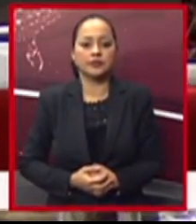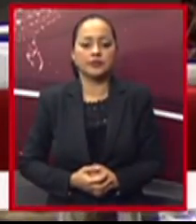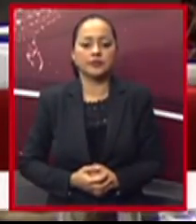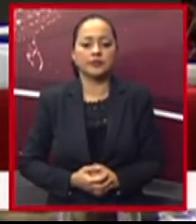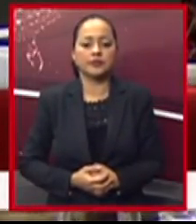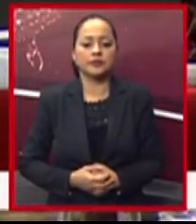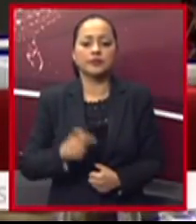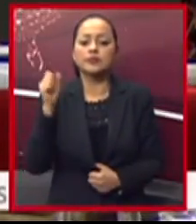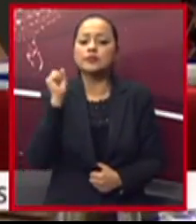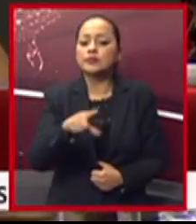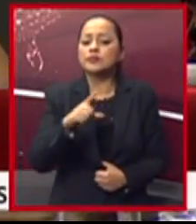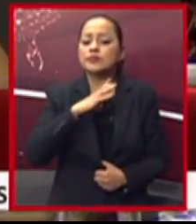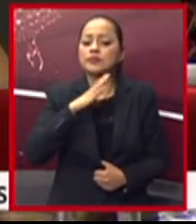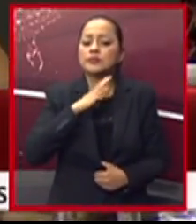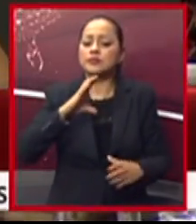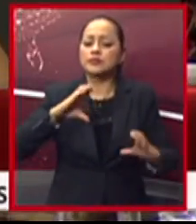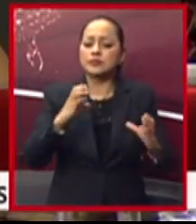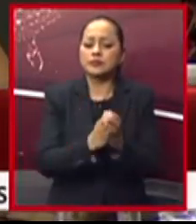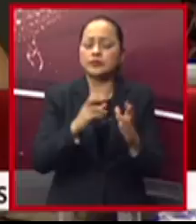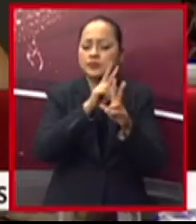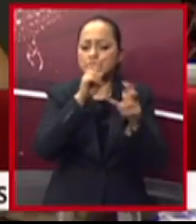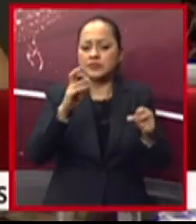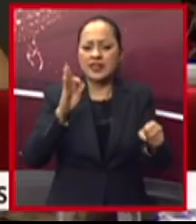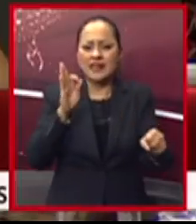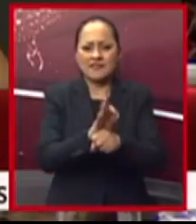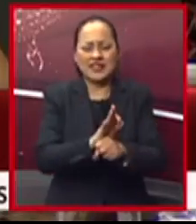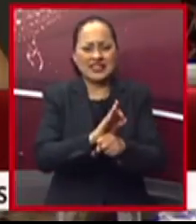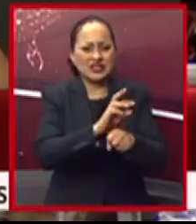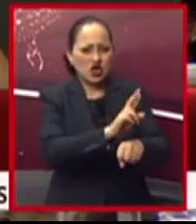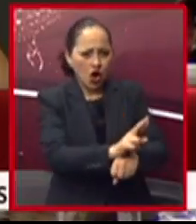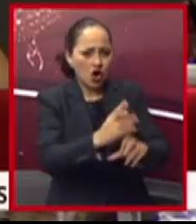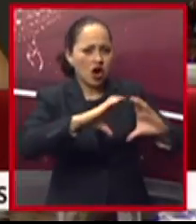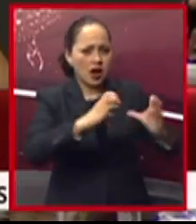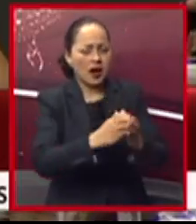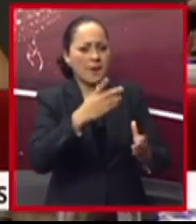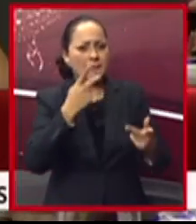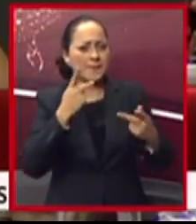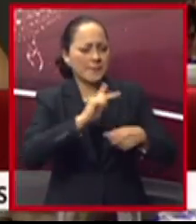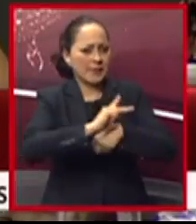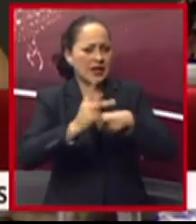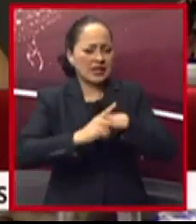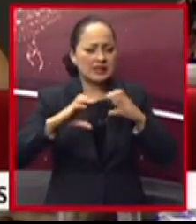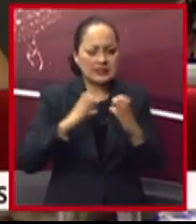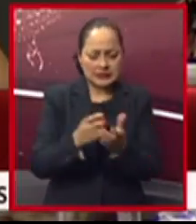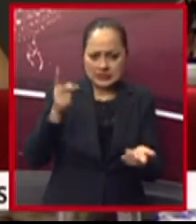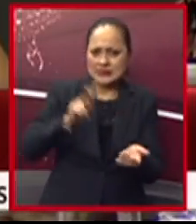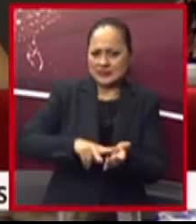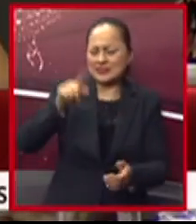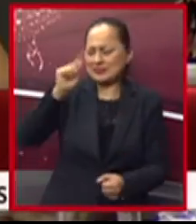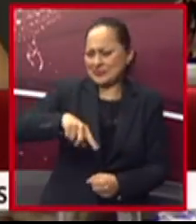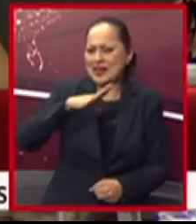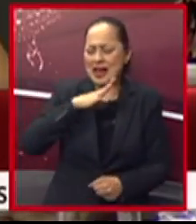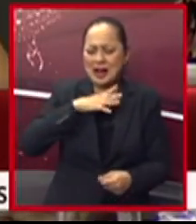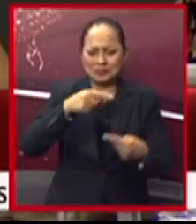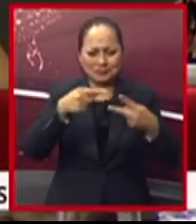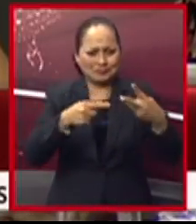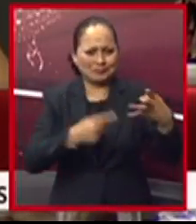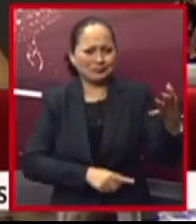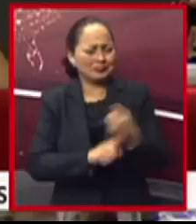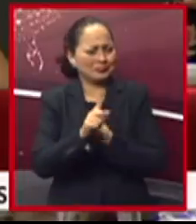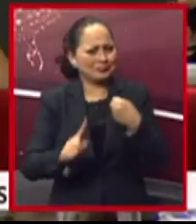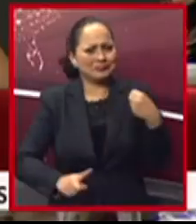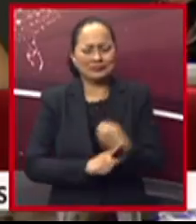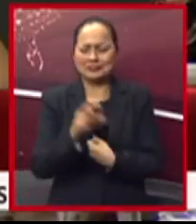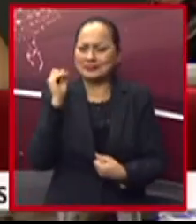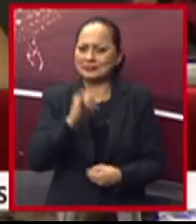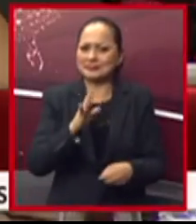A nivel de defensores del territorio y defensoras del territorio, hemos sufrido de todo. Hemos sufrido